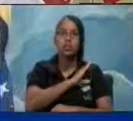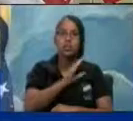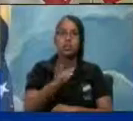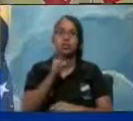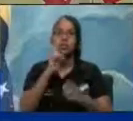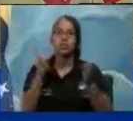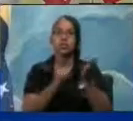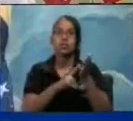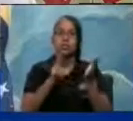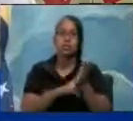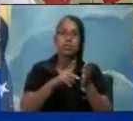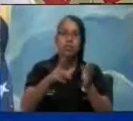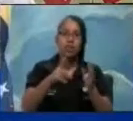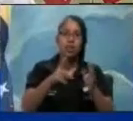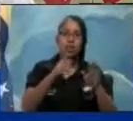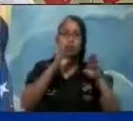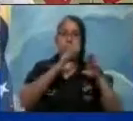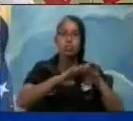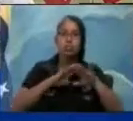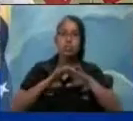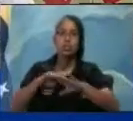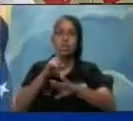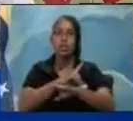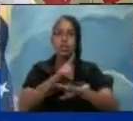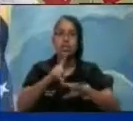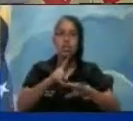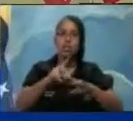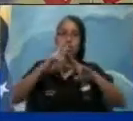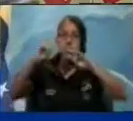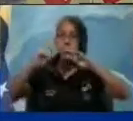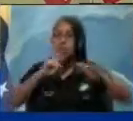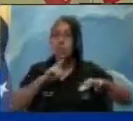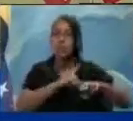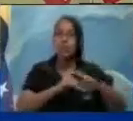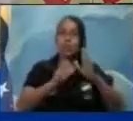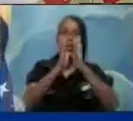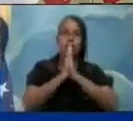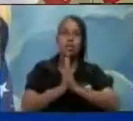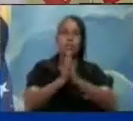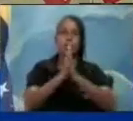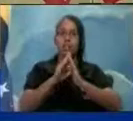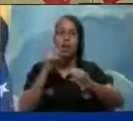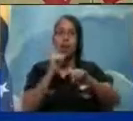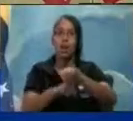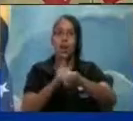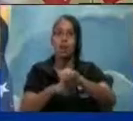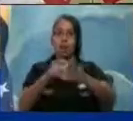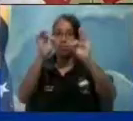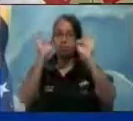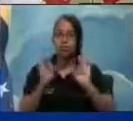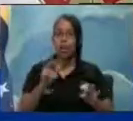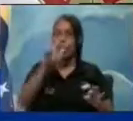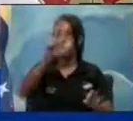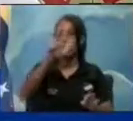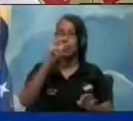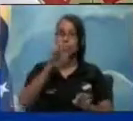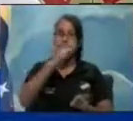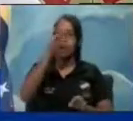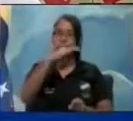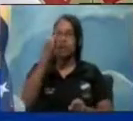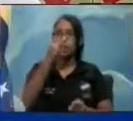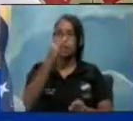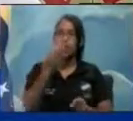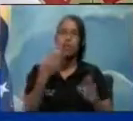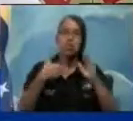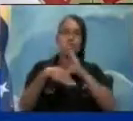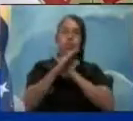serio el misterio de la oración. Y a la hora puntual, a las 3 de la tarde,